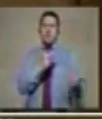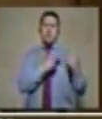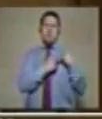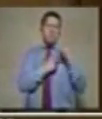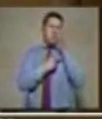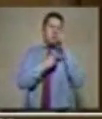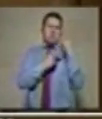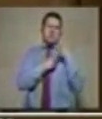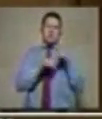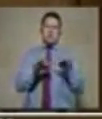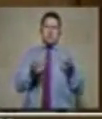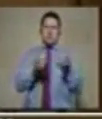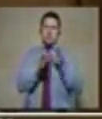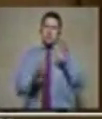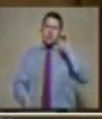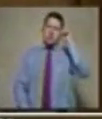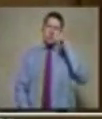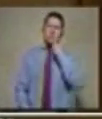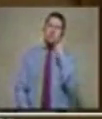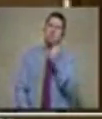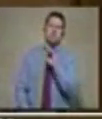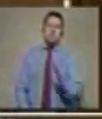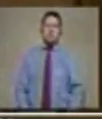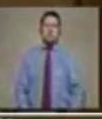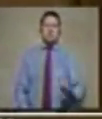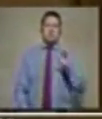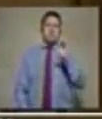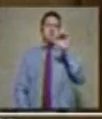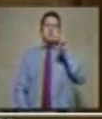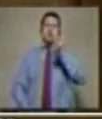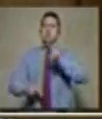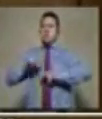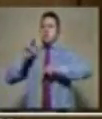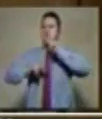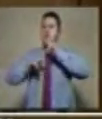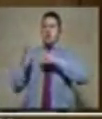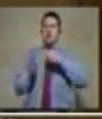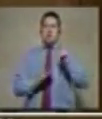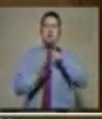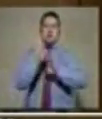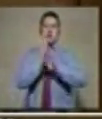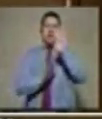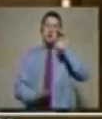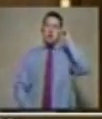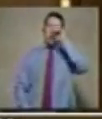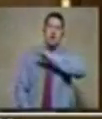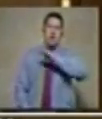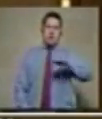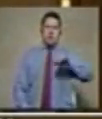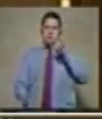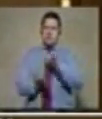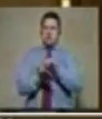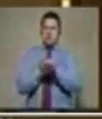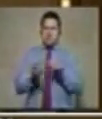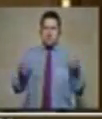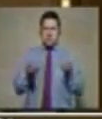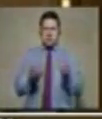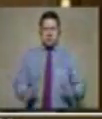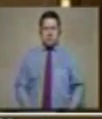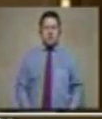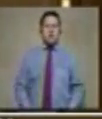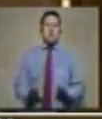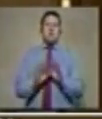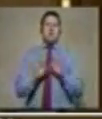de la señora secretaria del gobierno donde dice que lln está construyendo el plan de desarrollo con la gobernación de antioquia en la misma mesa